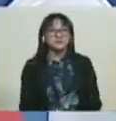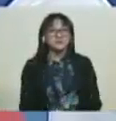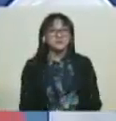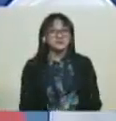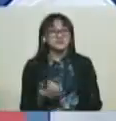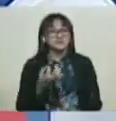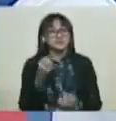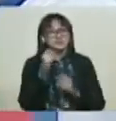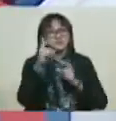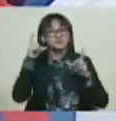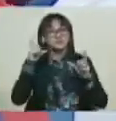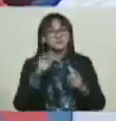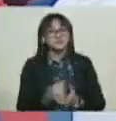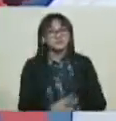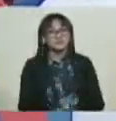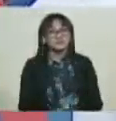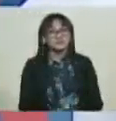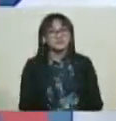impresionante